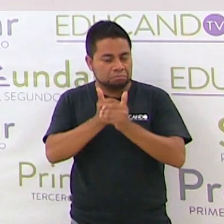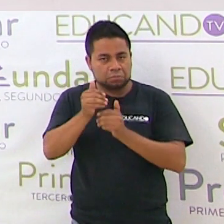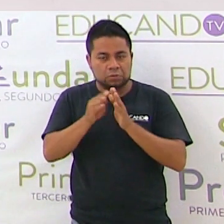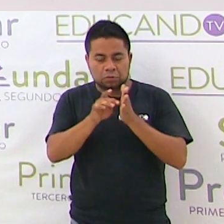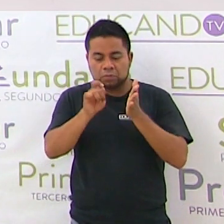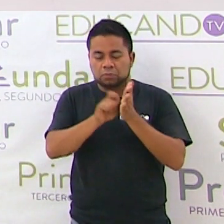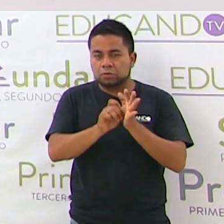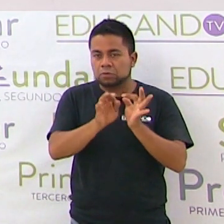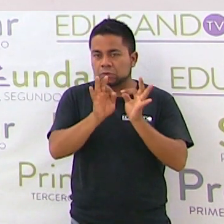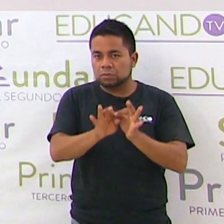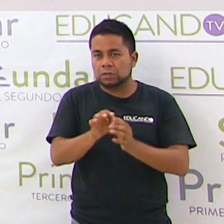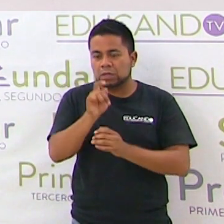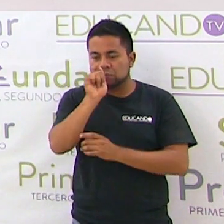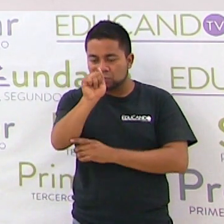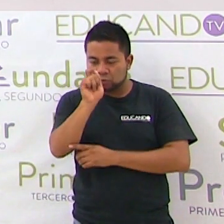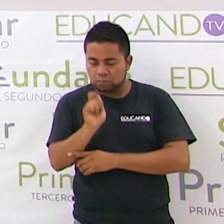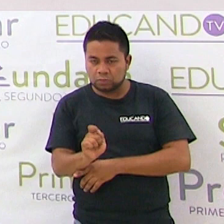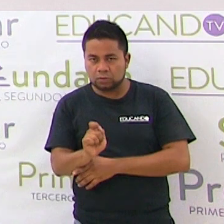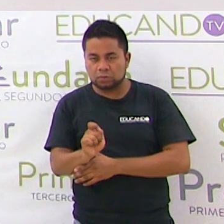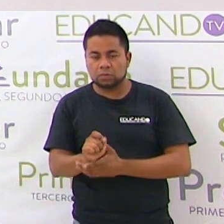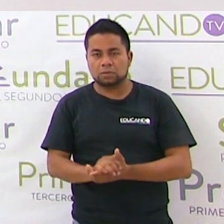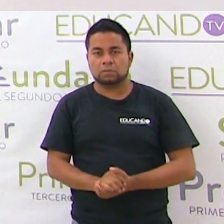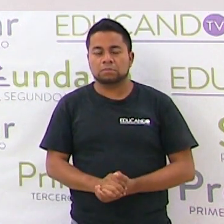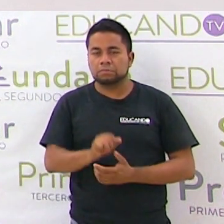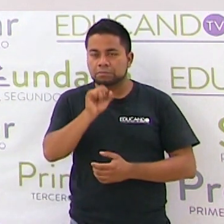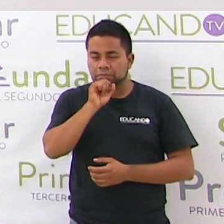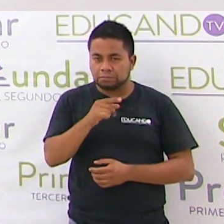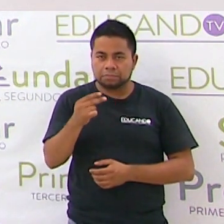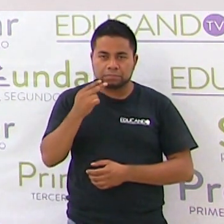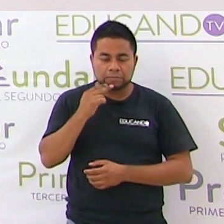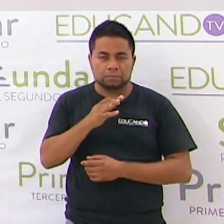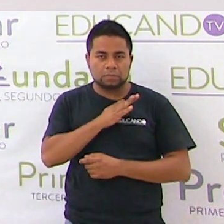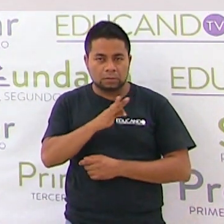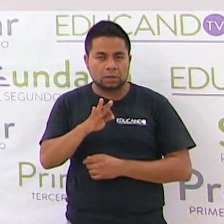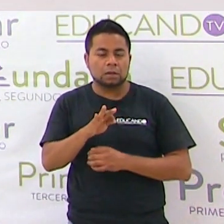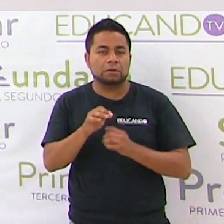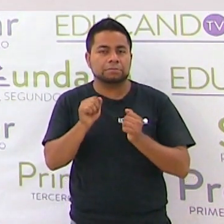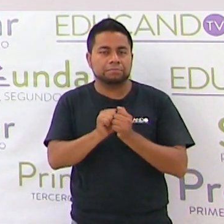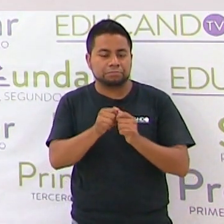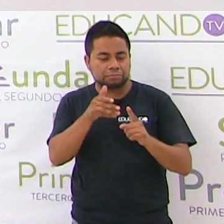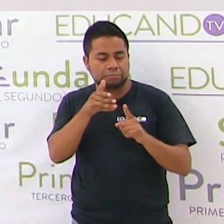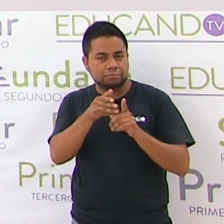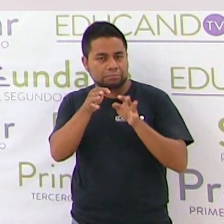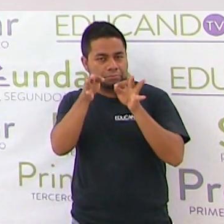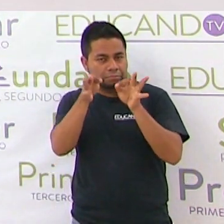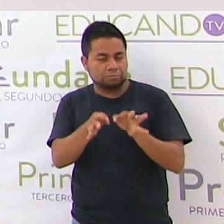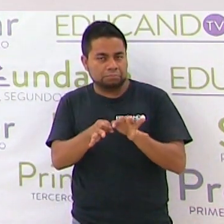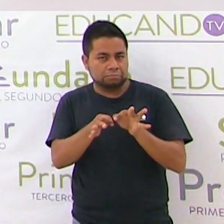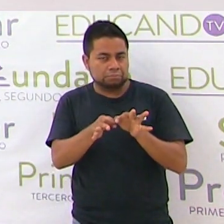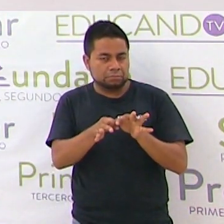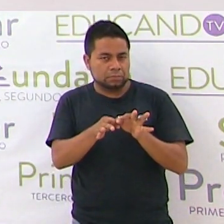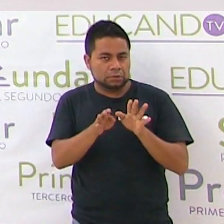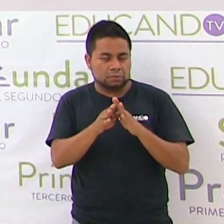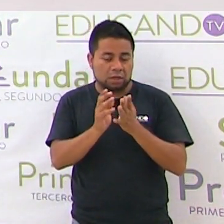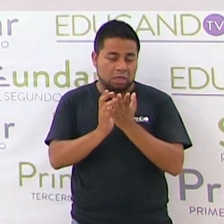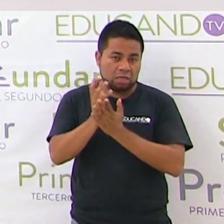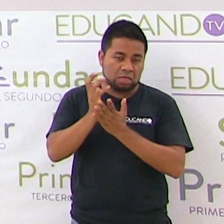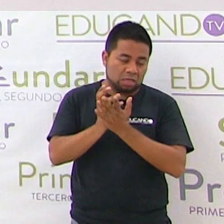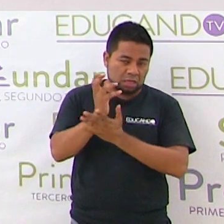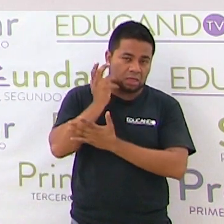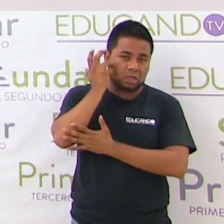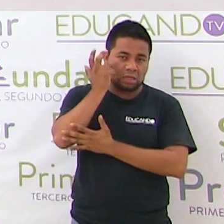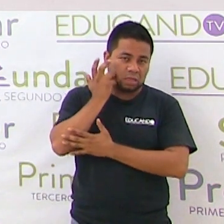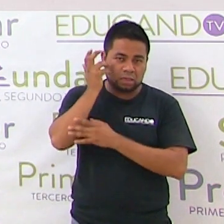manera correcta. Los 2 puntos también podemos utilizarlos de manera correcta, adecuada, no excesiva y